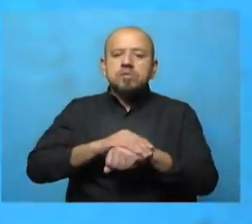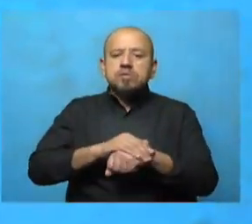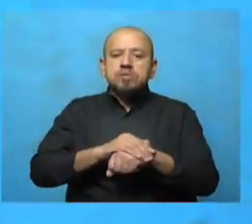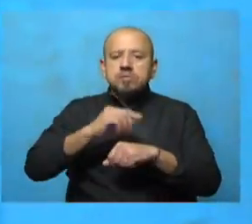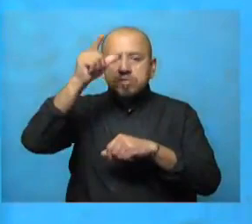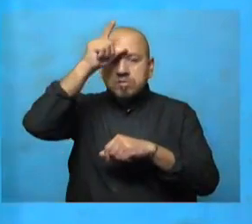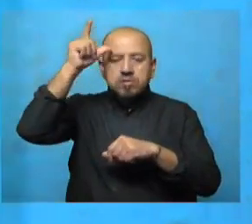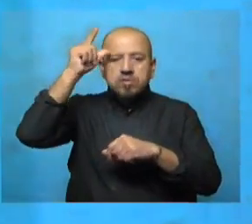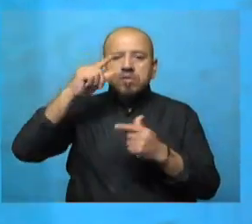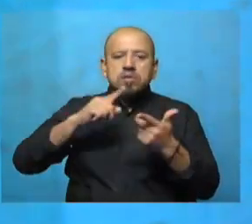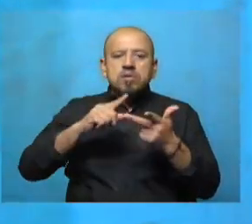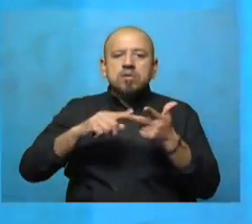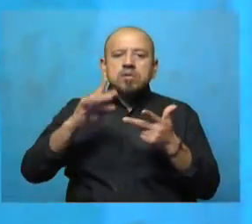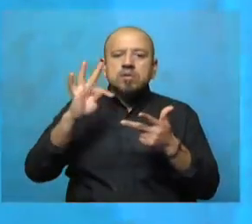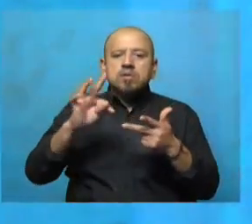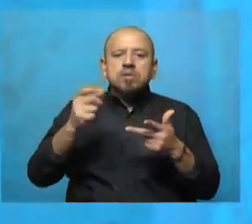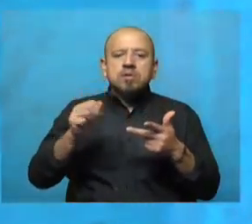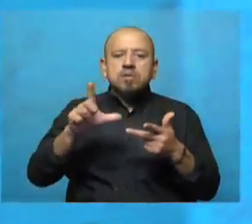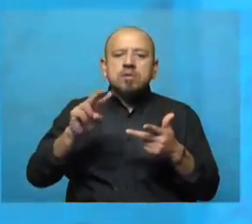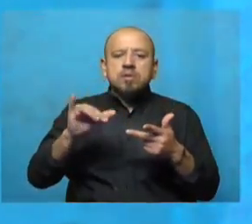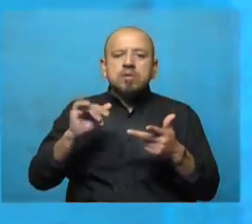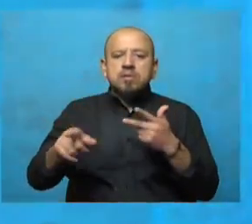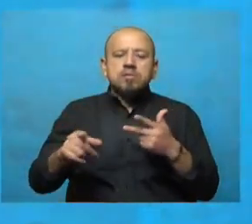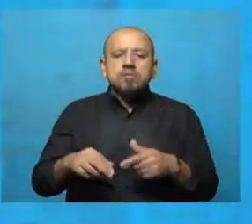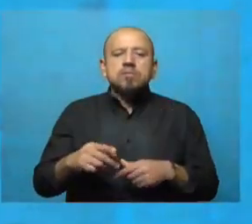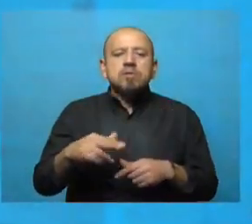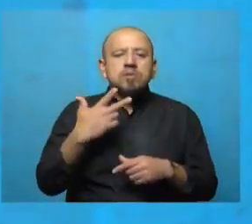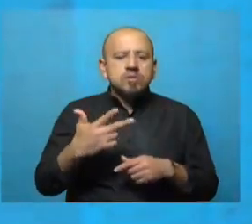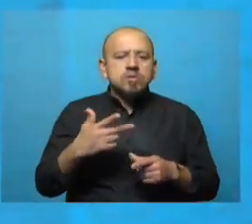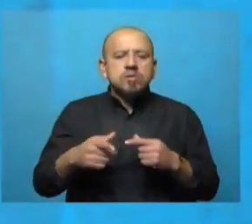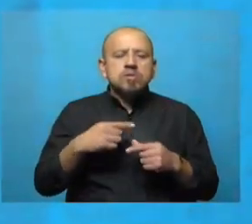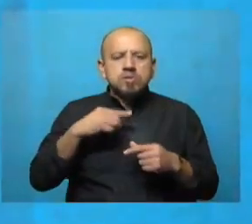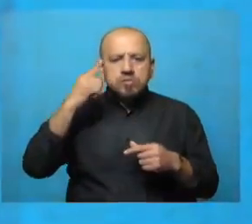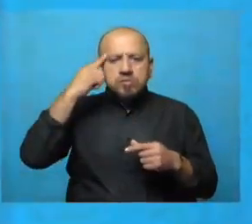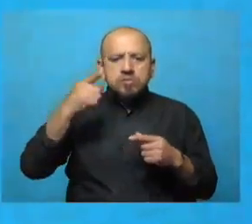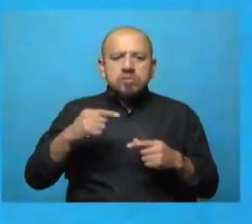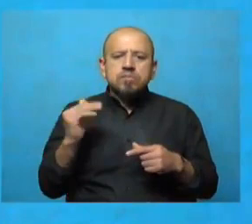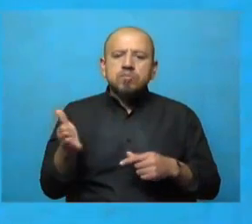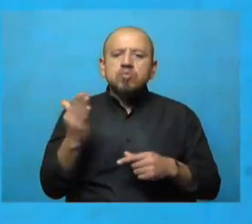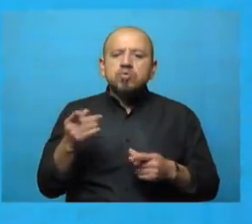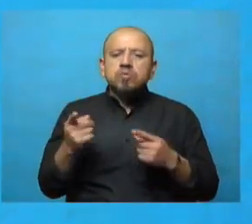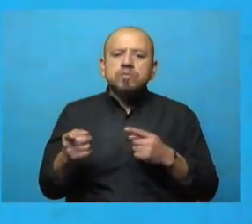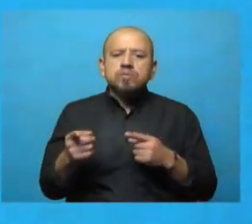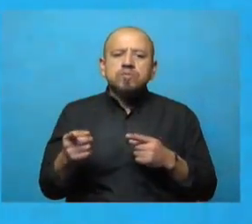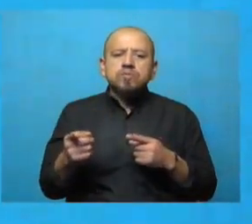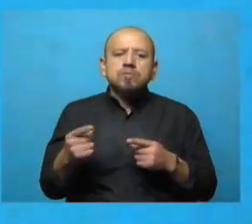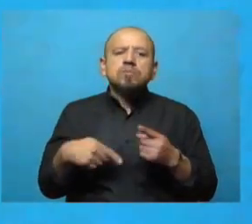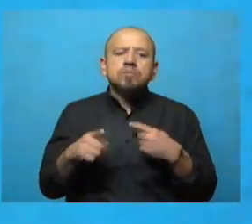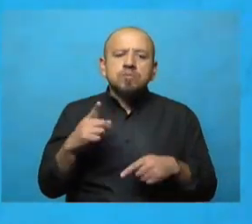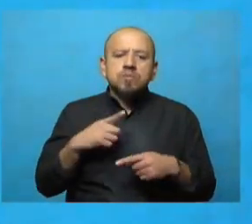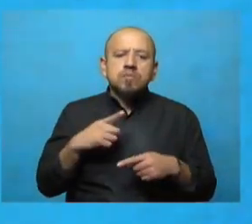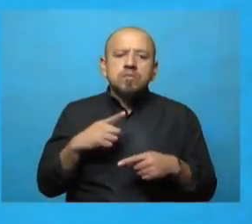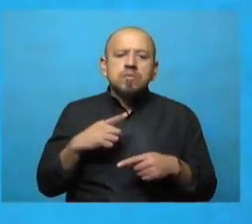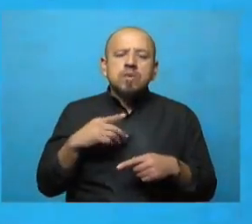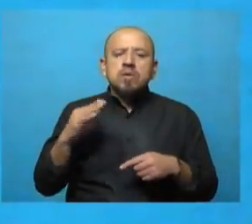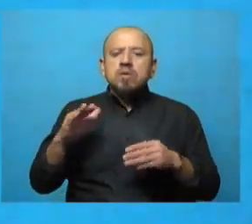calle Pou y talbby trabajando en una misma campaña para tres candidatos Yo decía recién la productora la mayor bueno muchas de las cosas